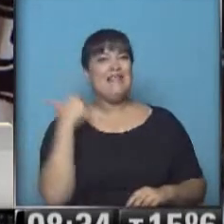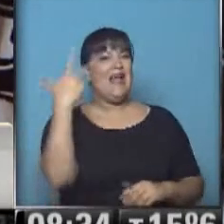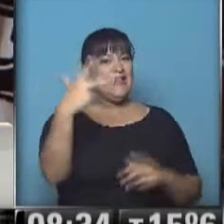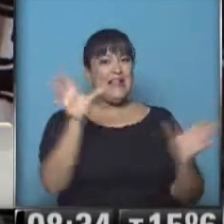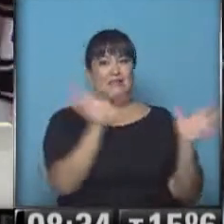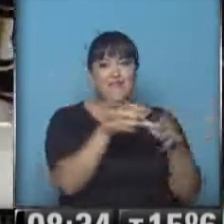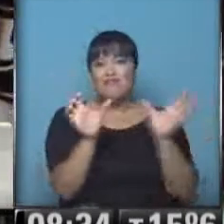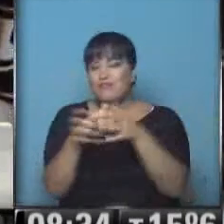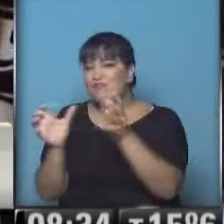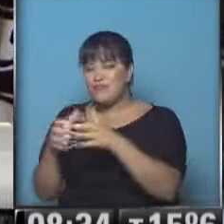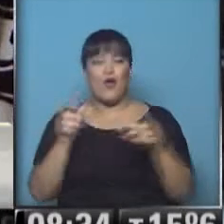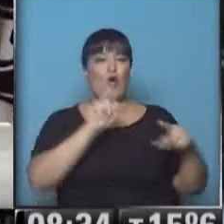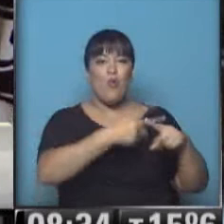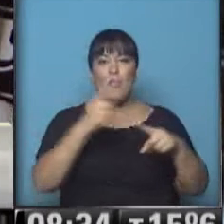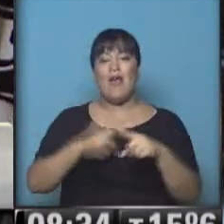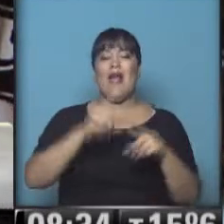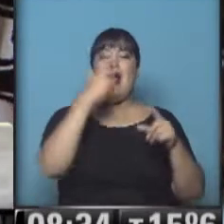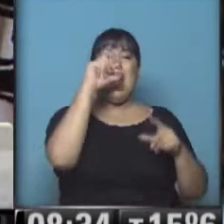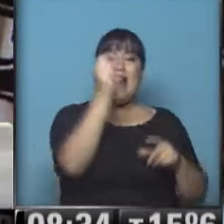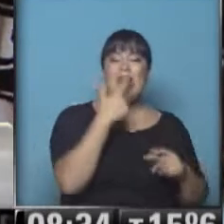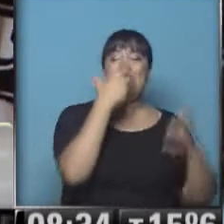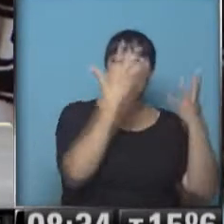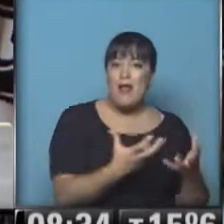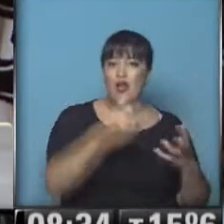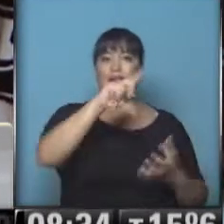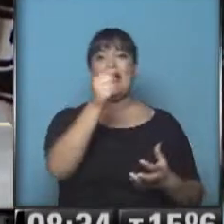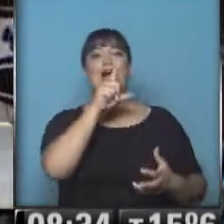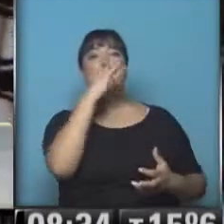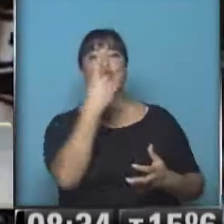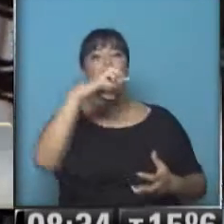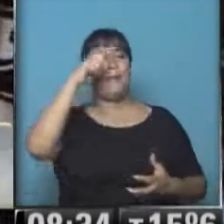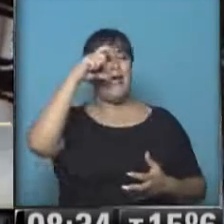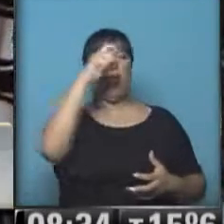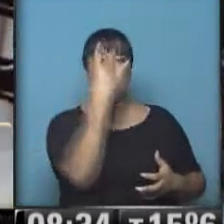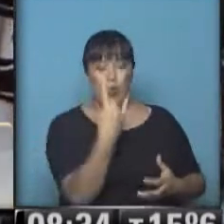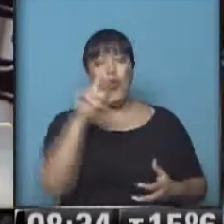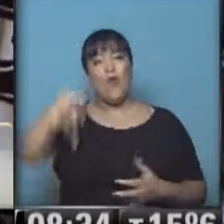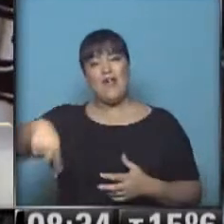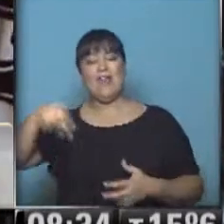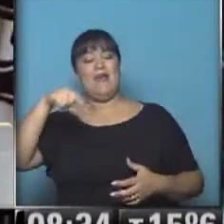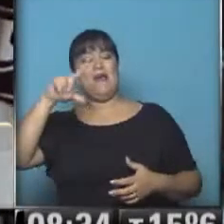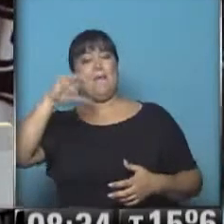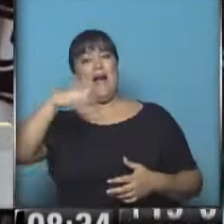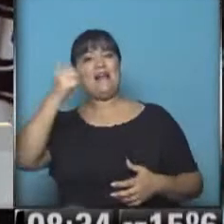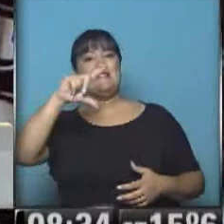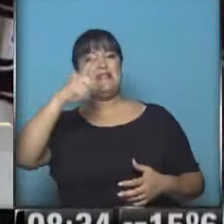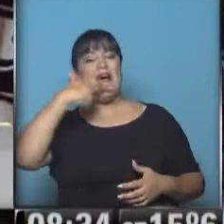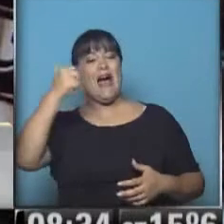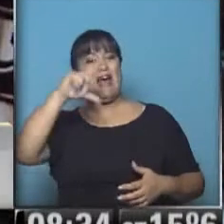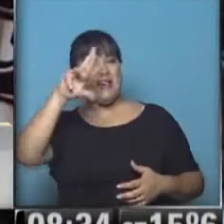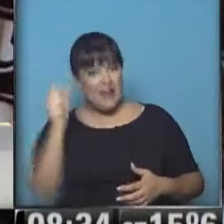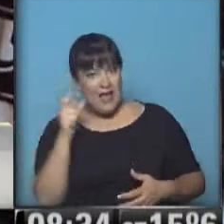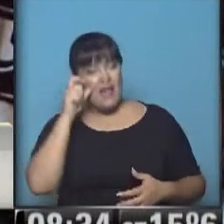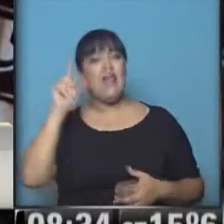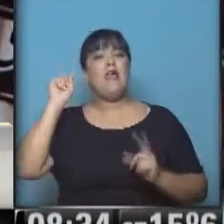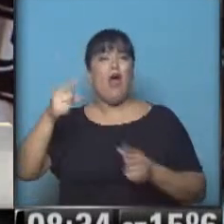la trilogía Las Pelotas, Catupeco y Masacre, que se sumen encima. Los Carajos me vuelve loco, me encanta. Los Salta la